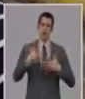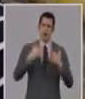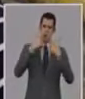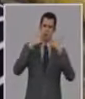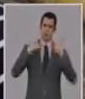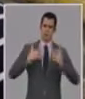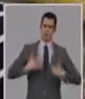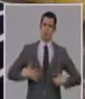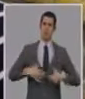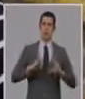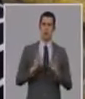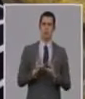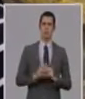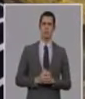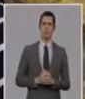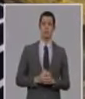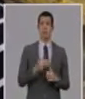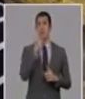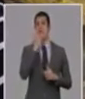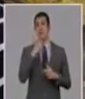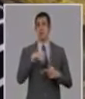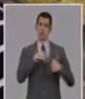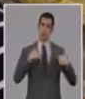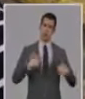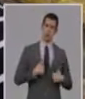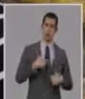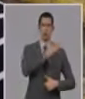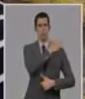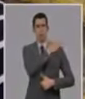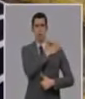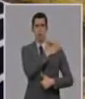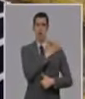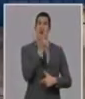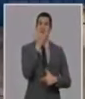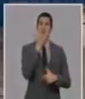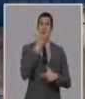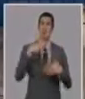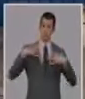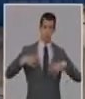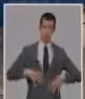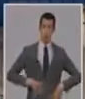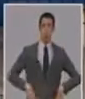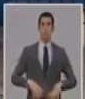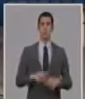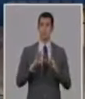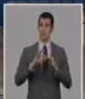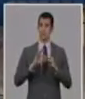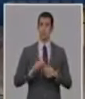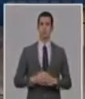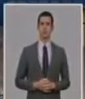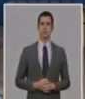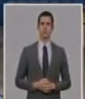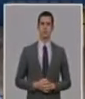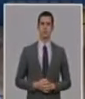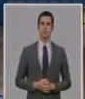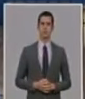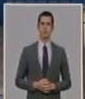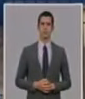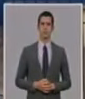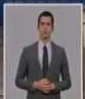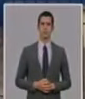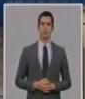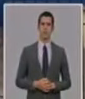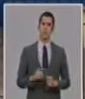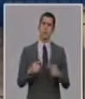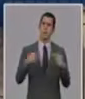Problemas hepáticos, el corazón, los pulmones, deja muchas secuelas y todas graves. Las personas vulnerables, los